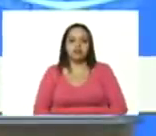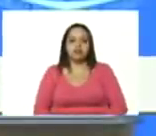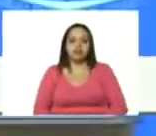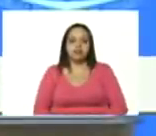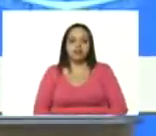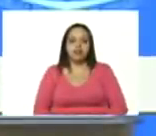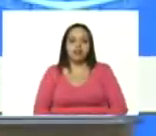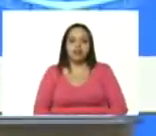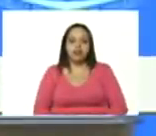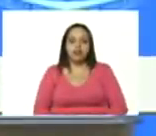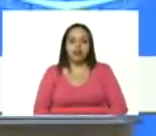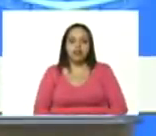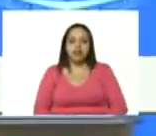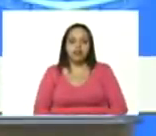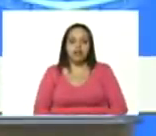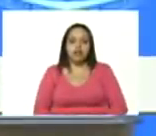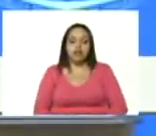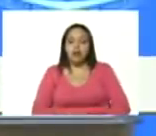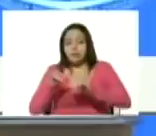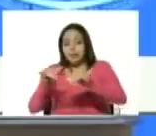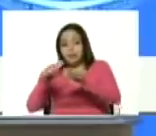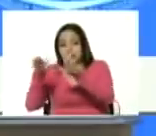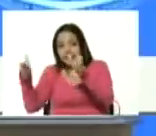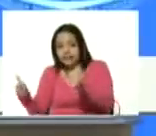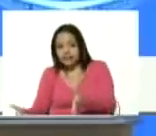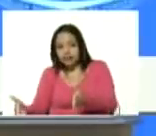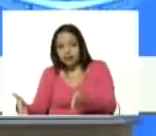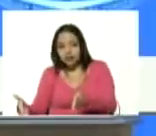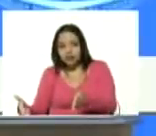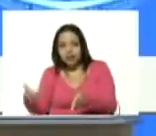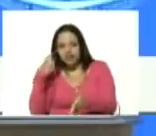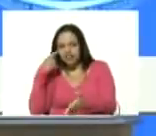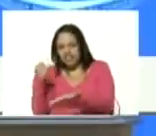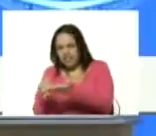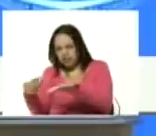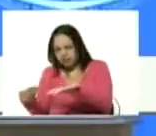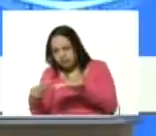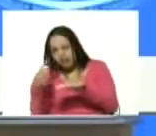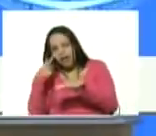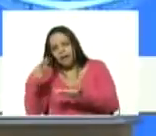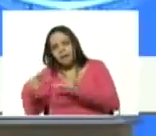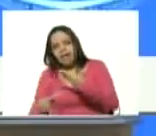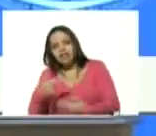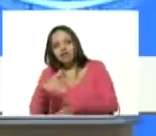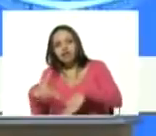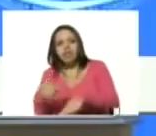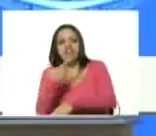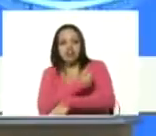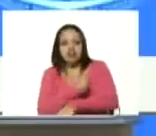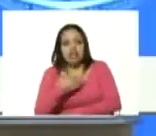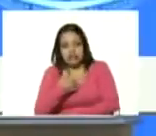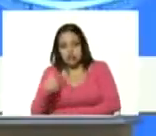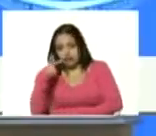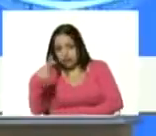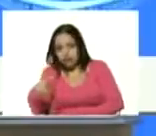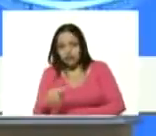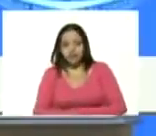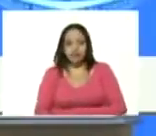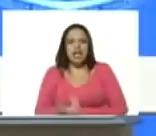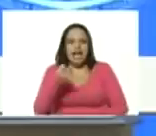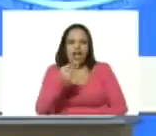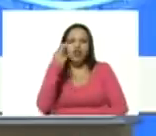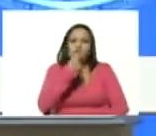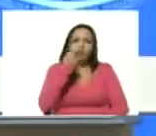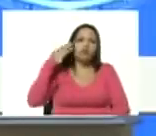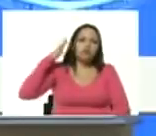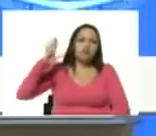Y en esa mesa técnica, pues, vieron el Plan Nacional de Vacunación. Con eso te quiero decir que hay un compromiso